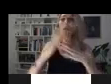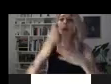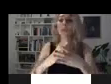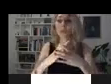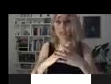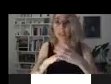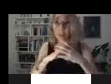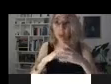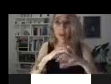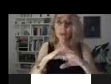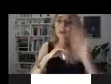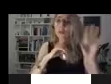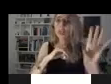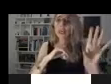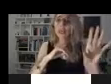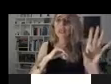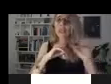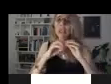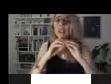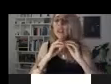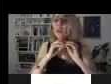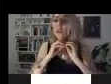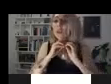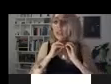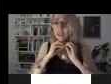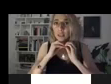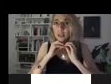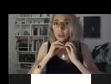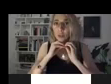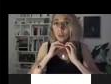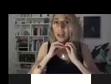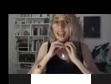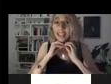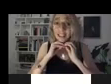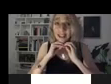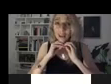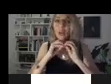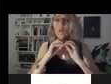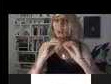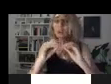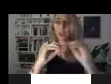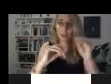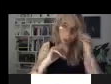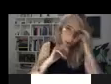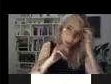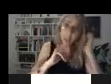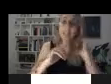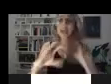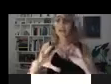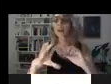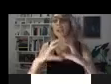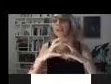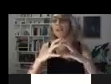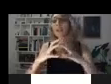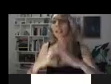producimos, circulamos y exportamos, ya dijimos que necesitamos un galerista, un modelo de gestión,